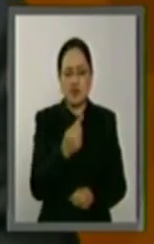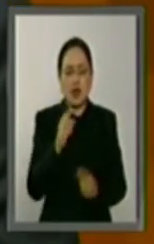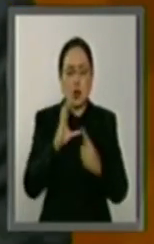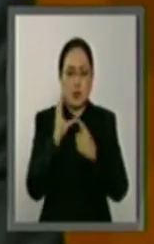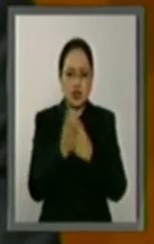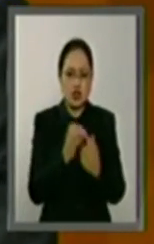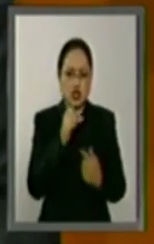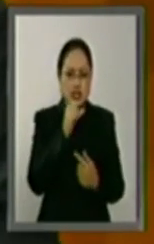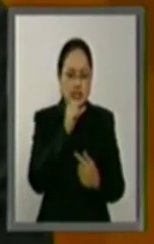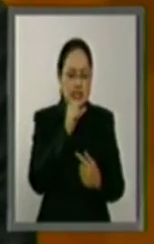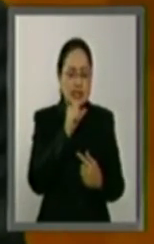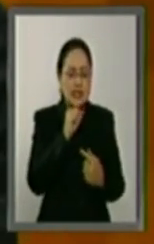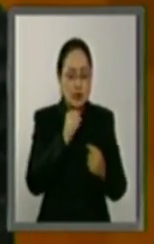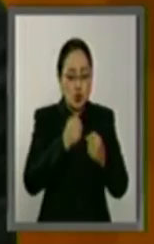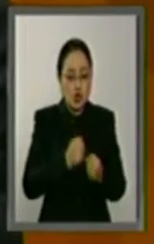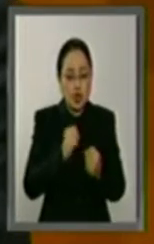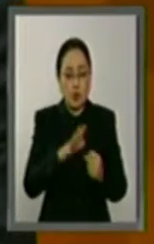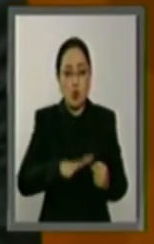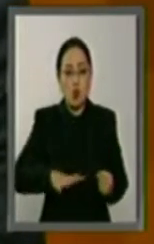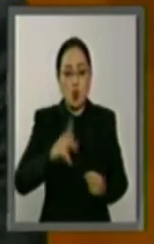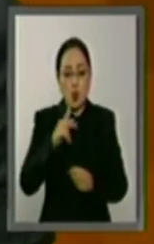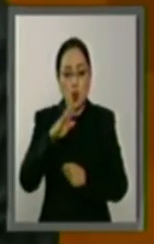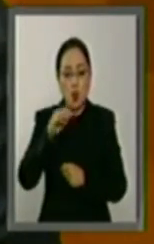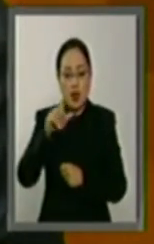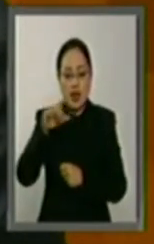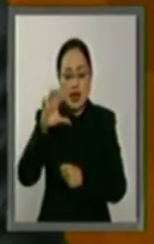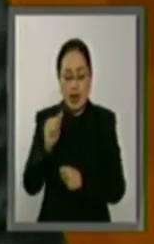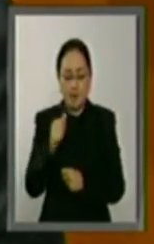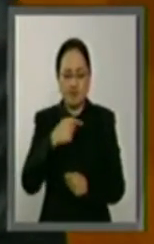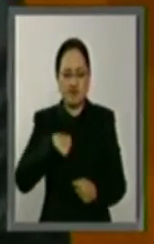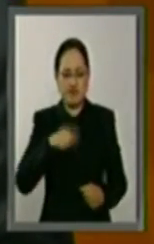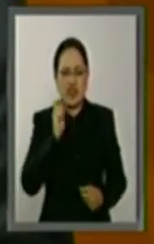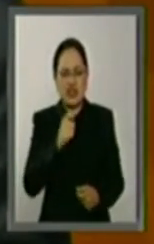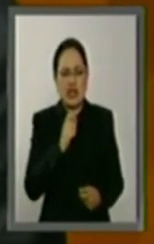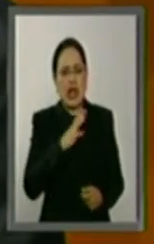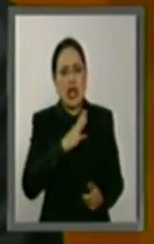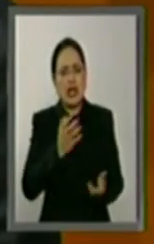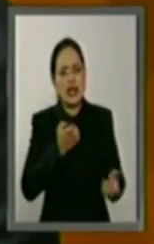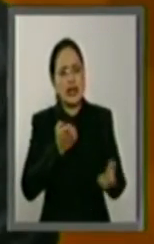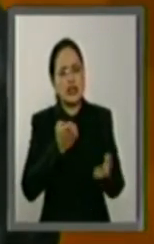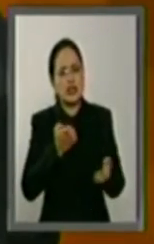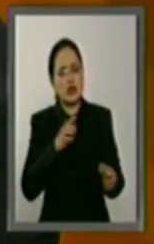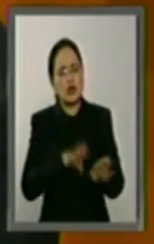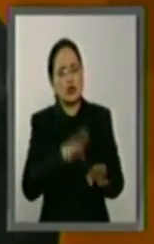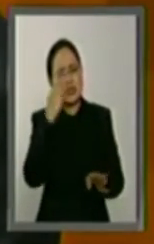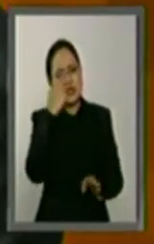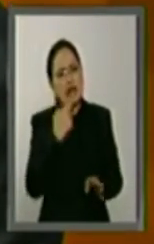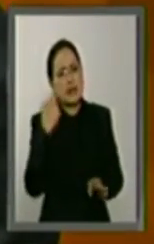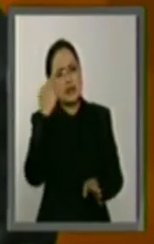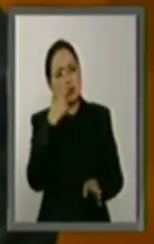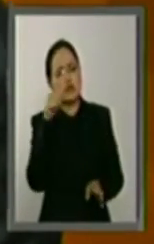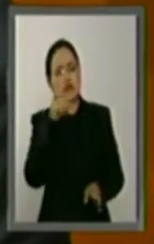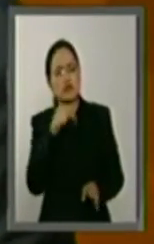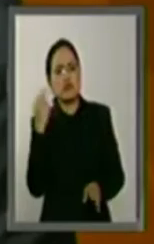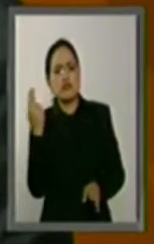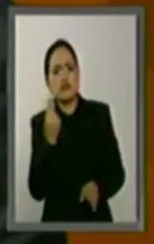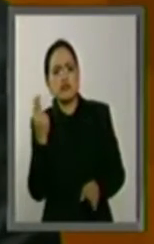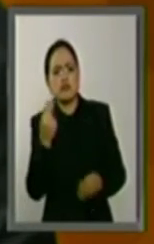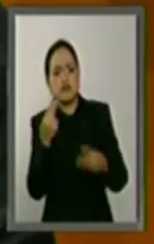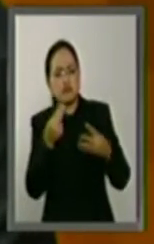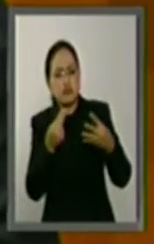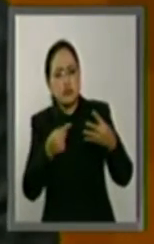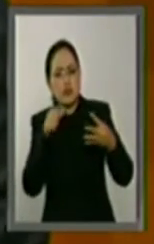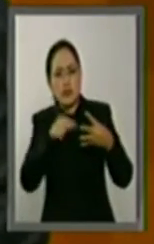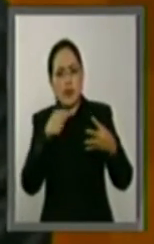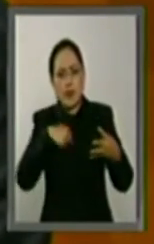Comisión de Seguridad Pública pudiéramos hacer un ejercicio acorde a la necesidad que tenemos de